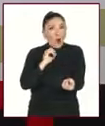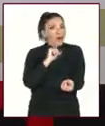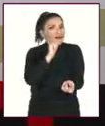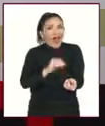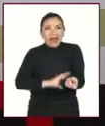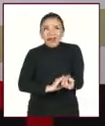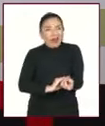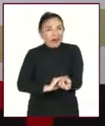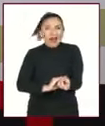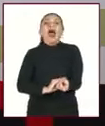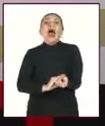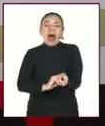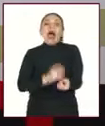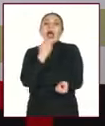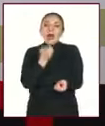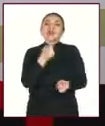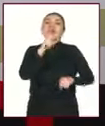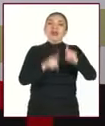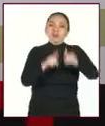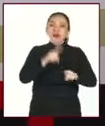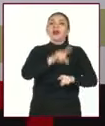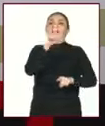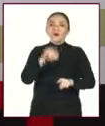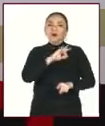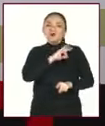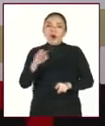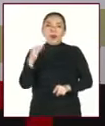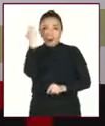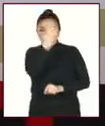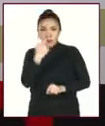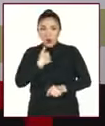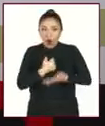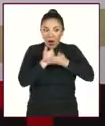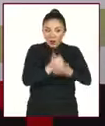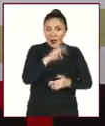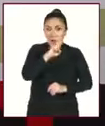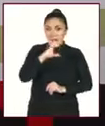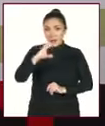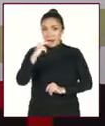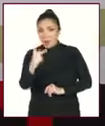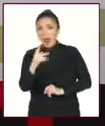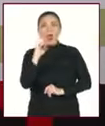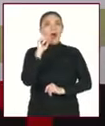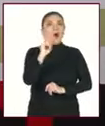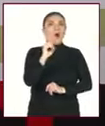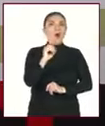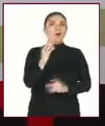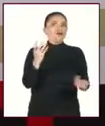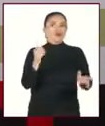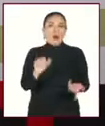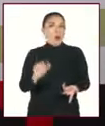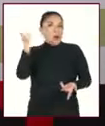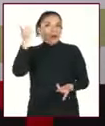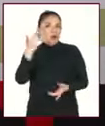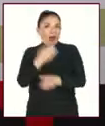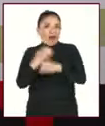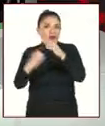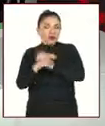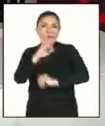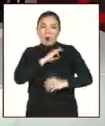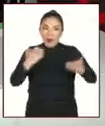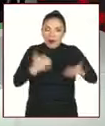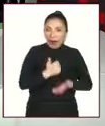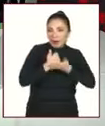y ya dependiendo de eso ya podemos entrar a ver si damos RCP o alguna otra situación que podamos